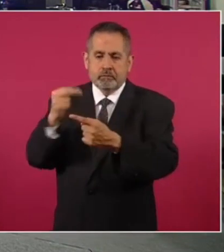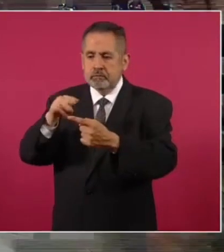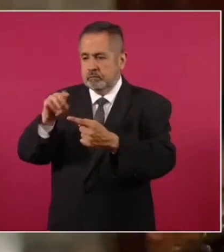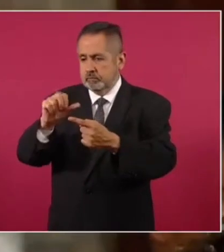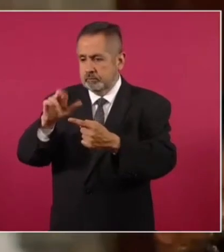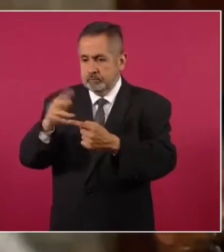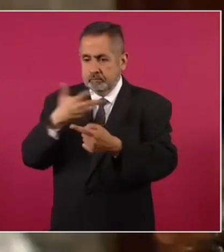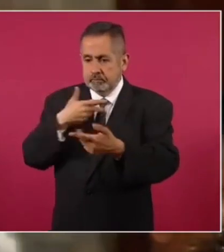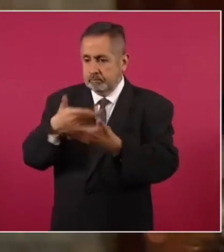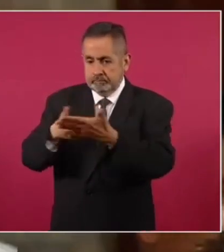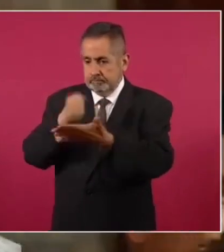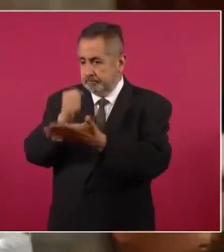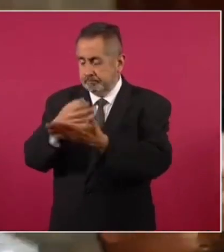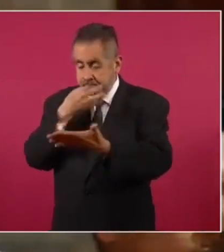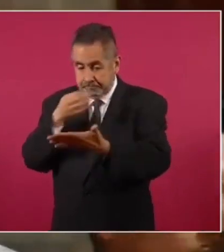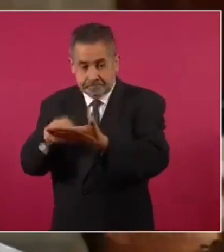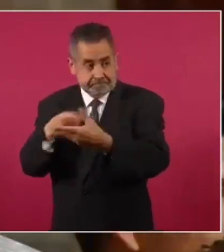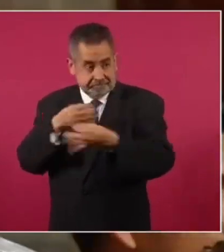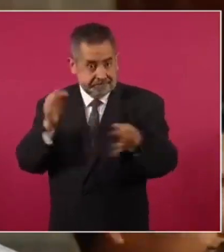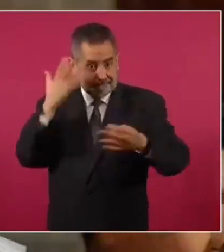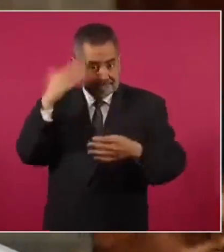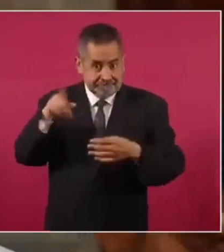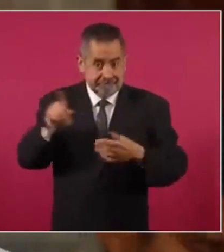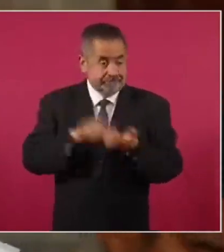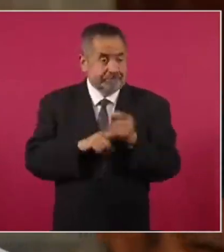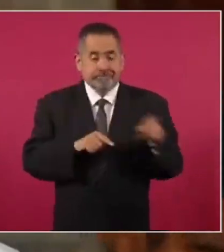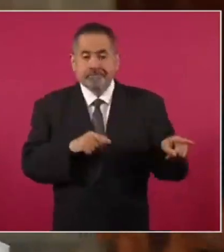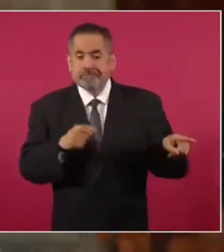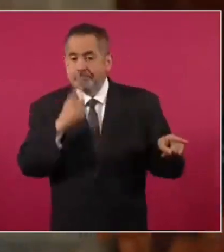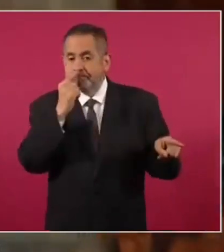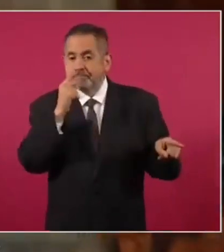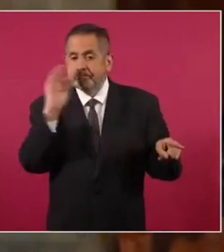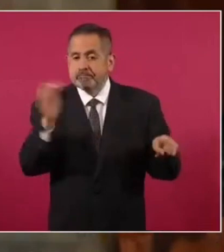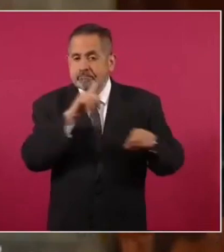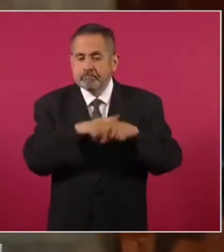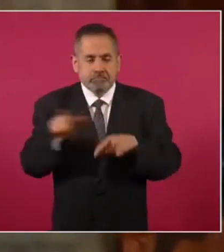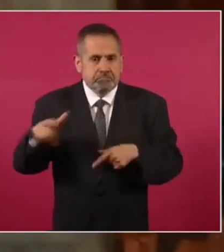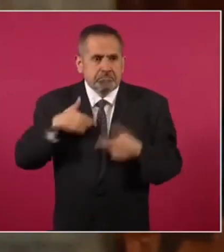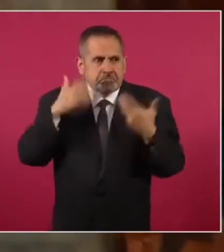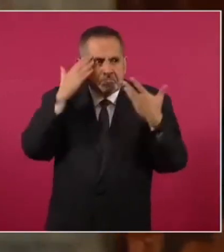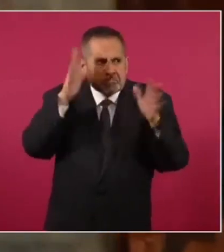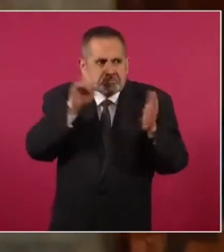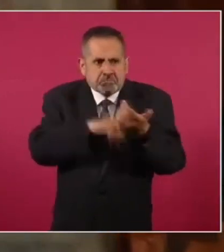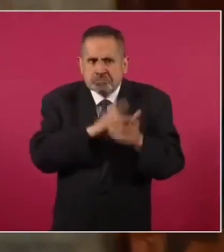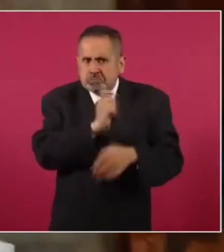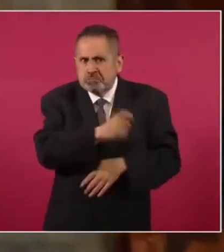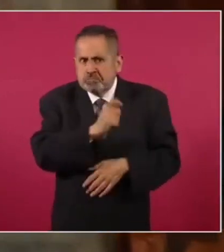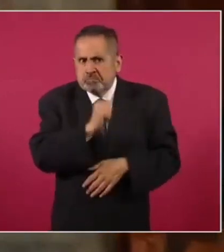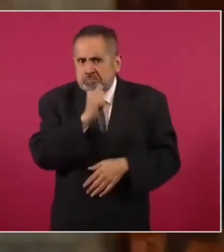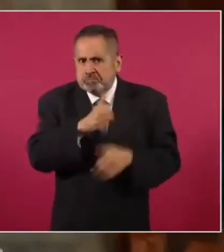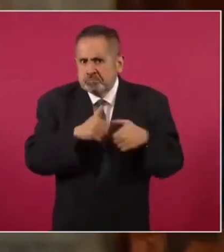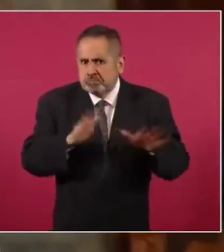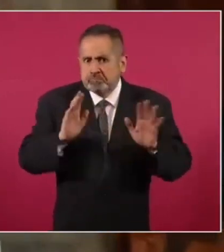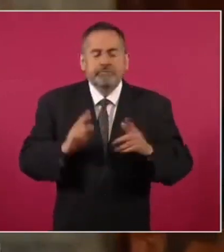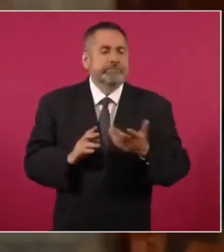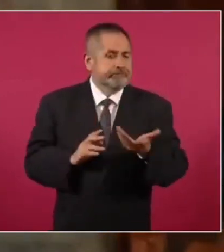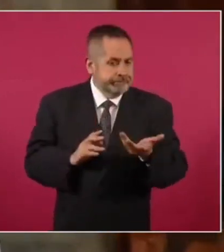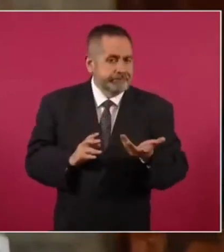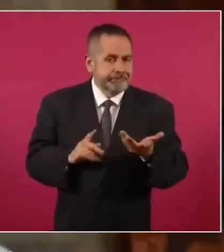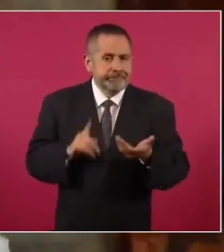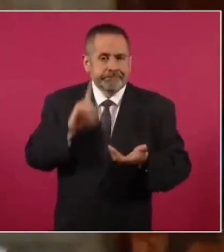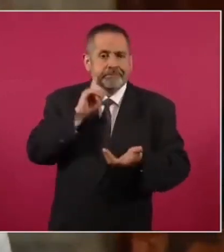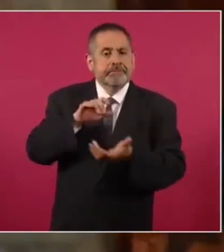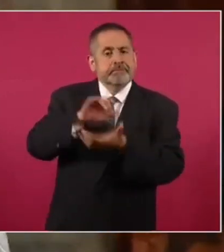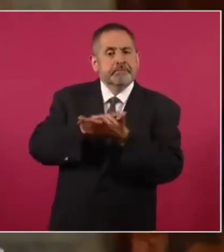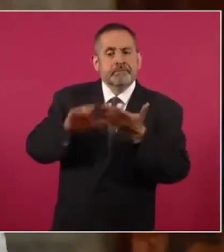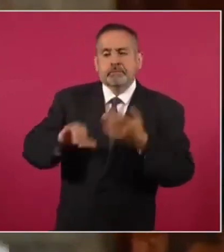esta declaración o si sabían o tenían conocimiento de estos policías federales, y ella dijo que no sabían del caso, aunque la esposa